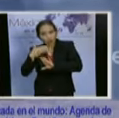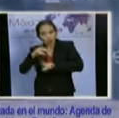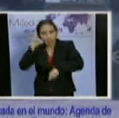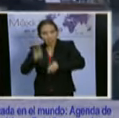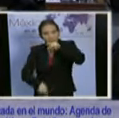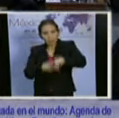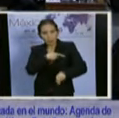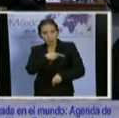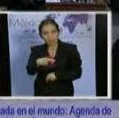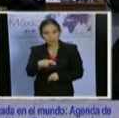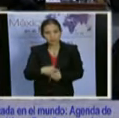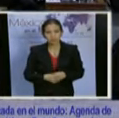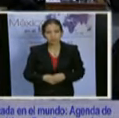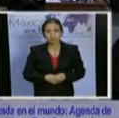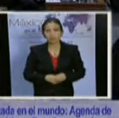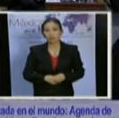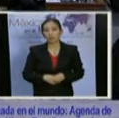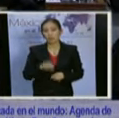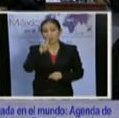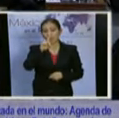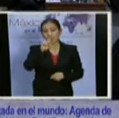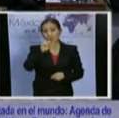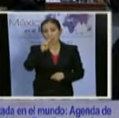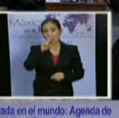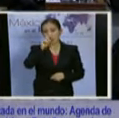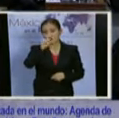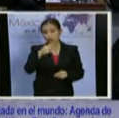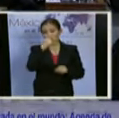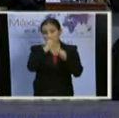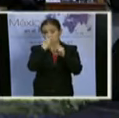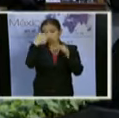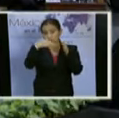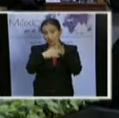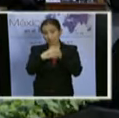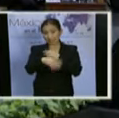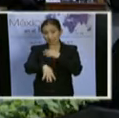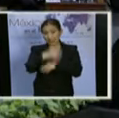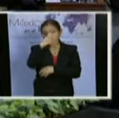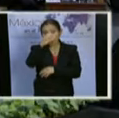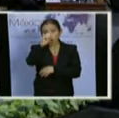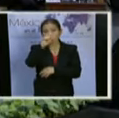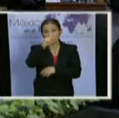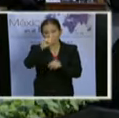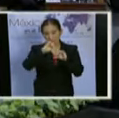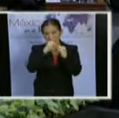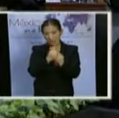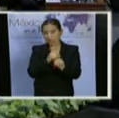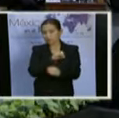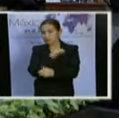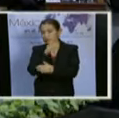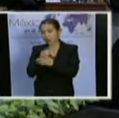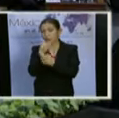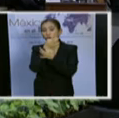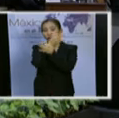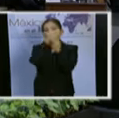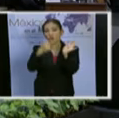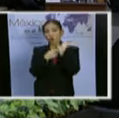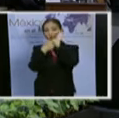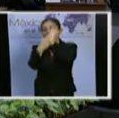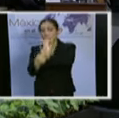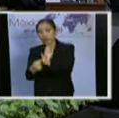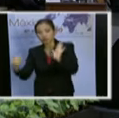pobreza. En Davos, en aquella cita, en el año 2014, Oxfam emitió un informe en